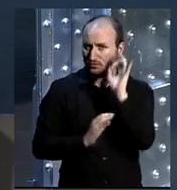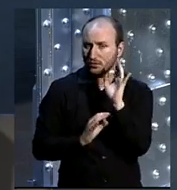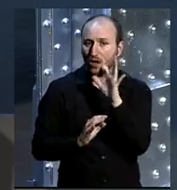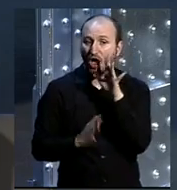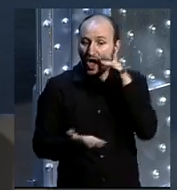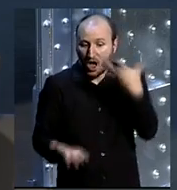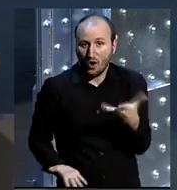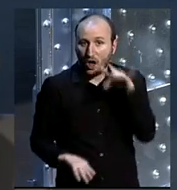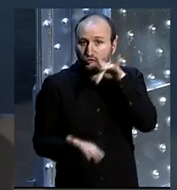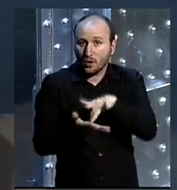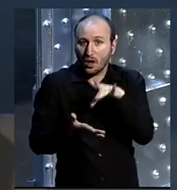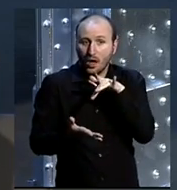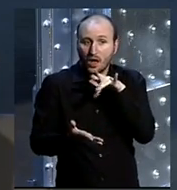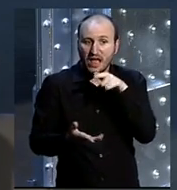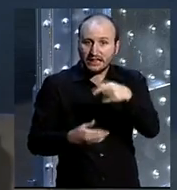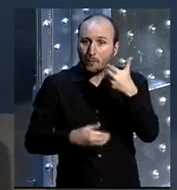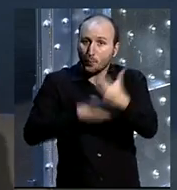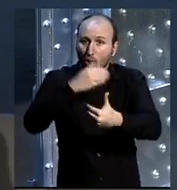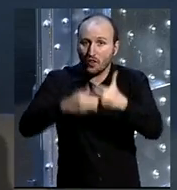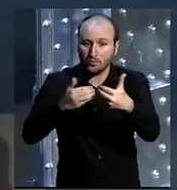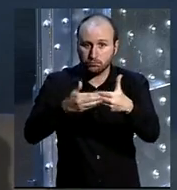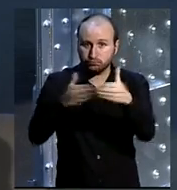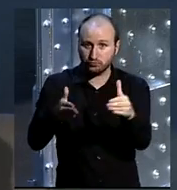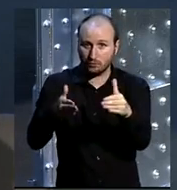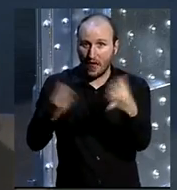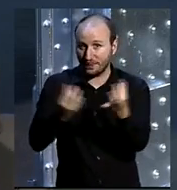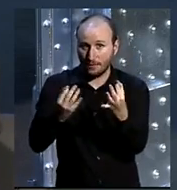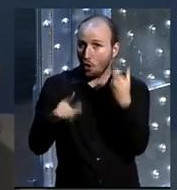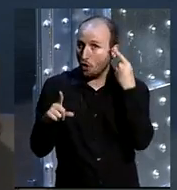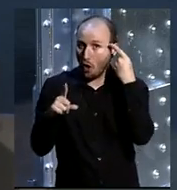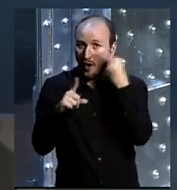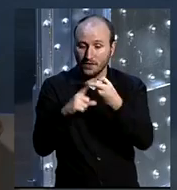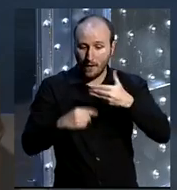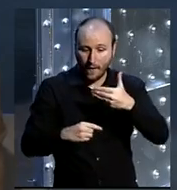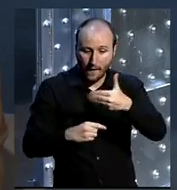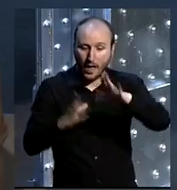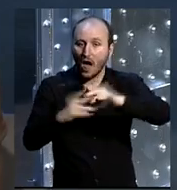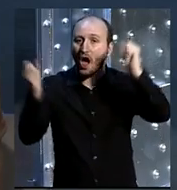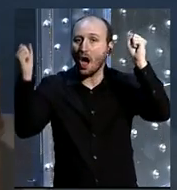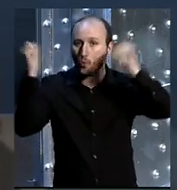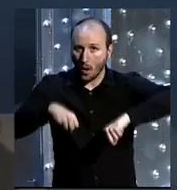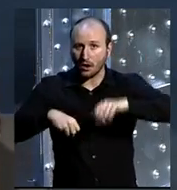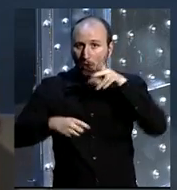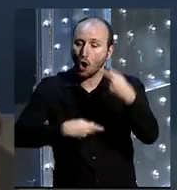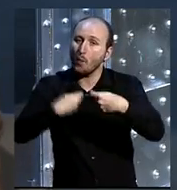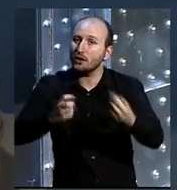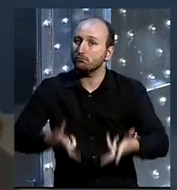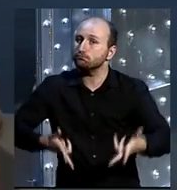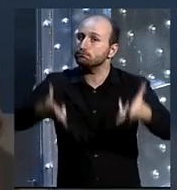ahora mismo la apertura de ese proceso para llegar a un acuerdo de libre comercio